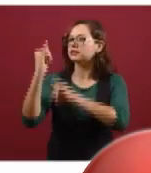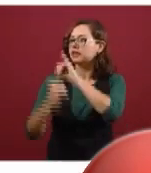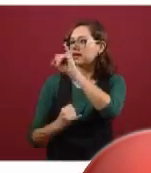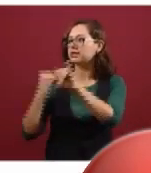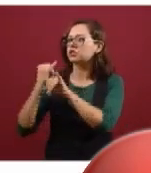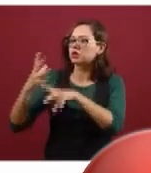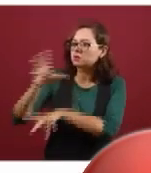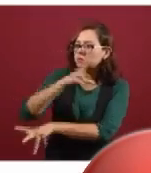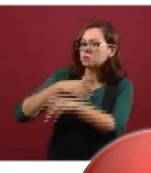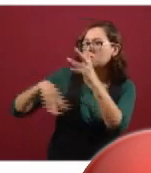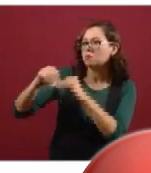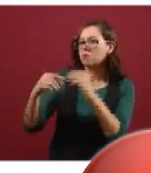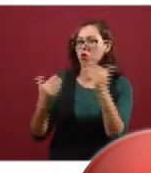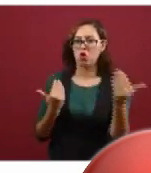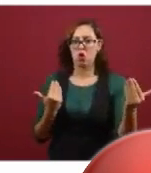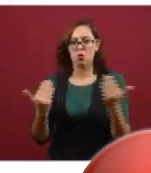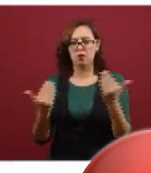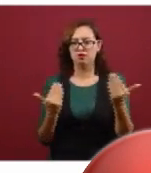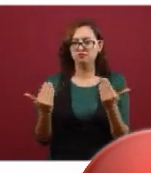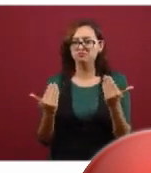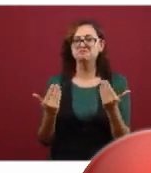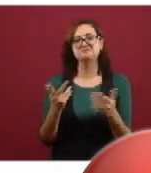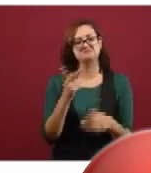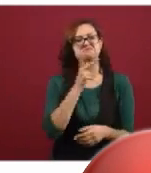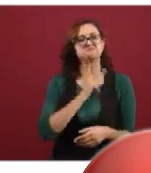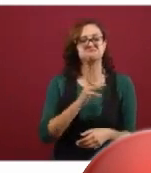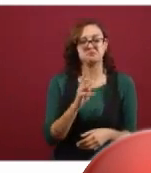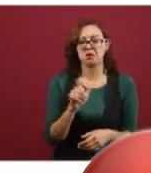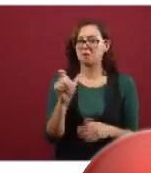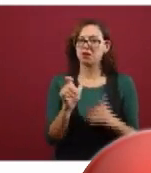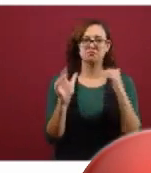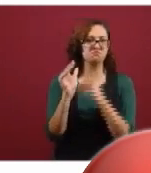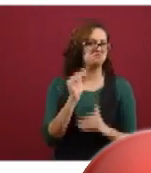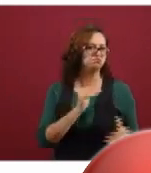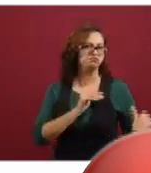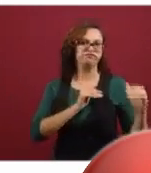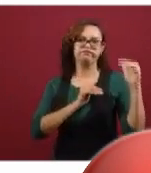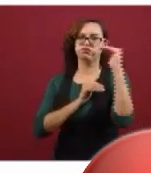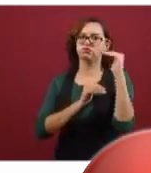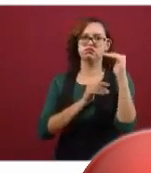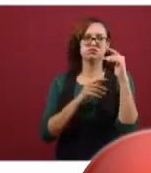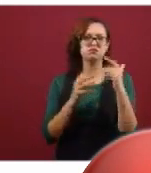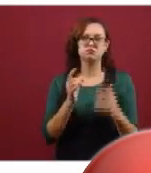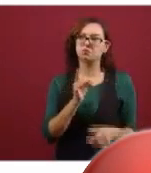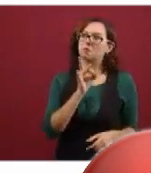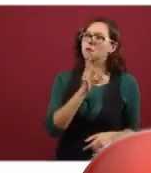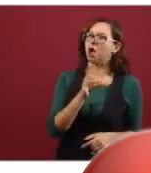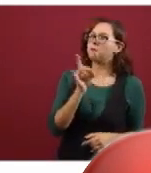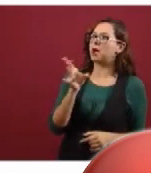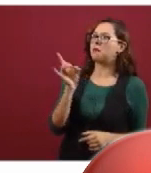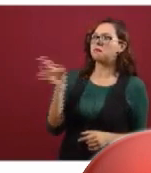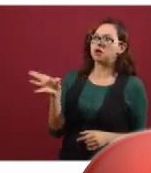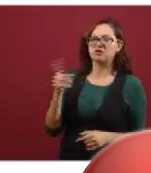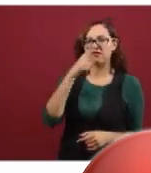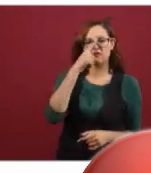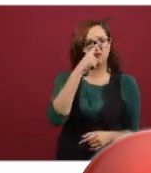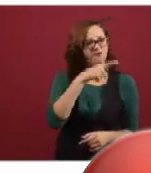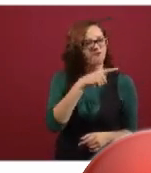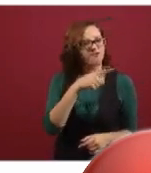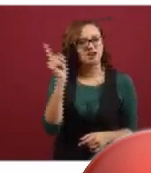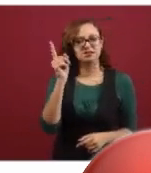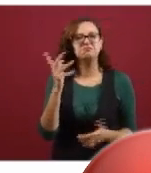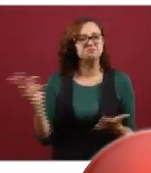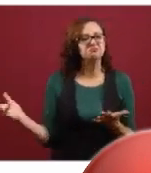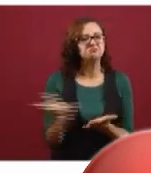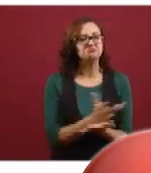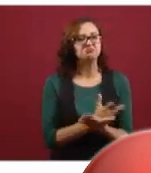podemos observar que Pemex está por arriba del promedio de la industria, como se indica en la gráfica. Podemos ver